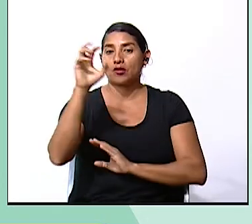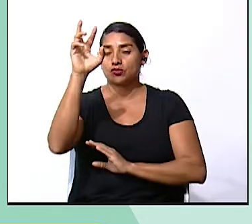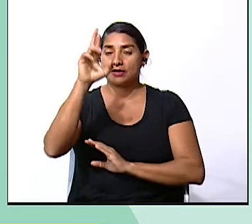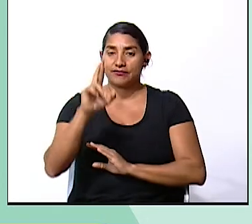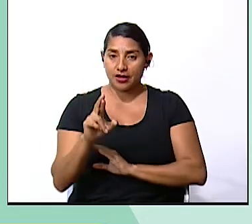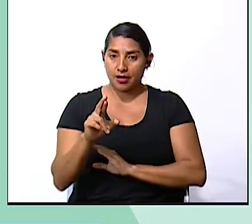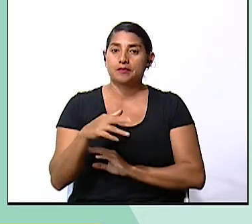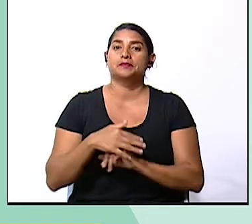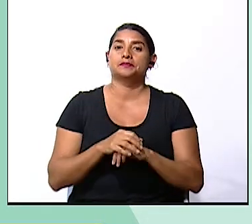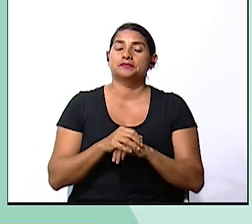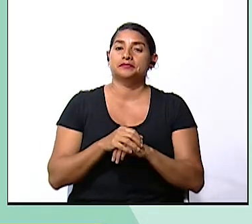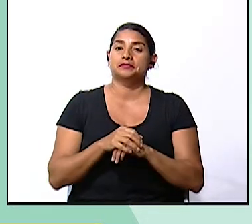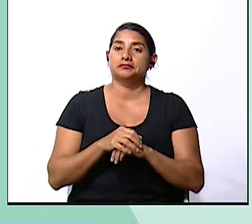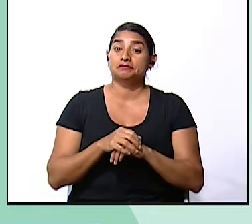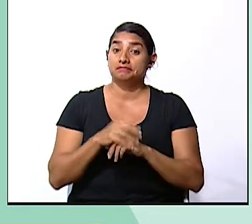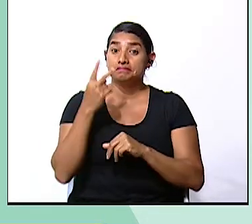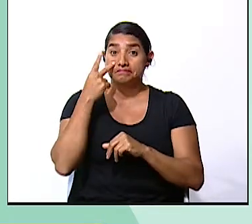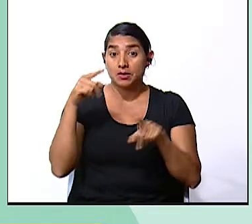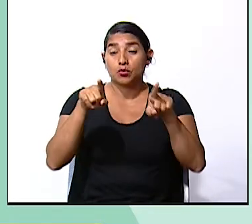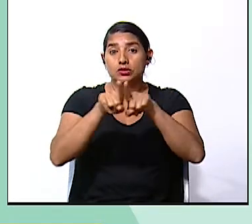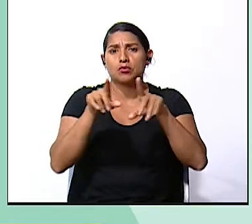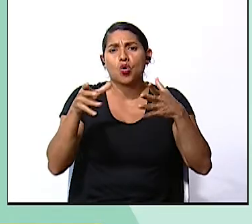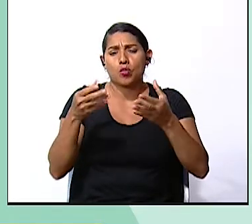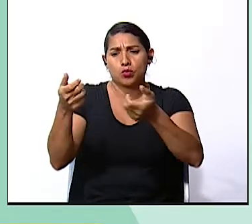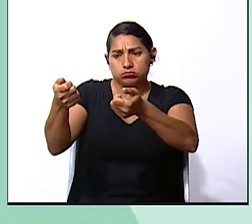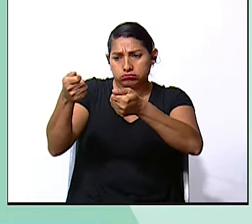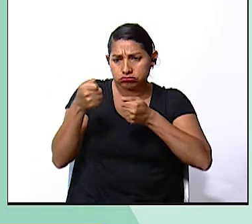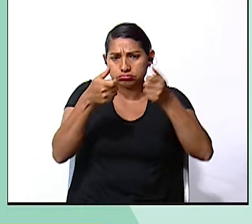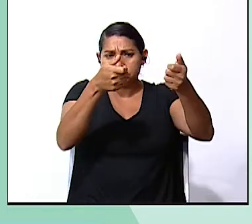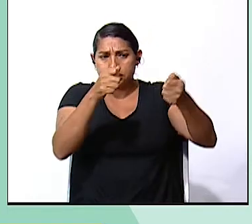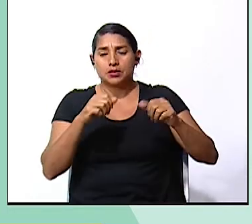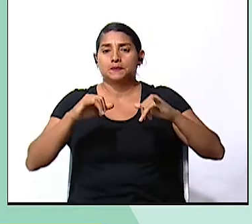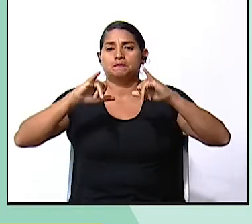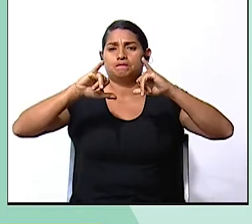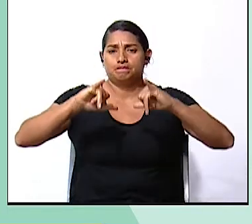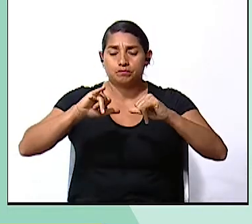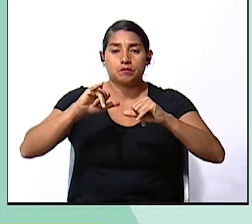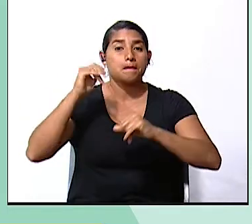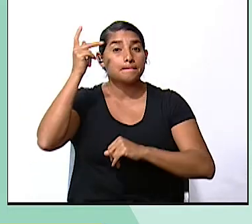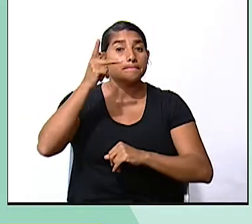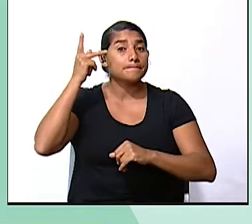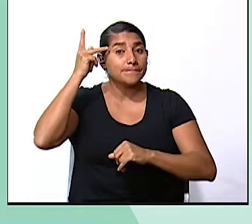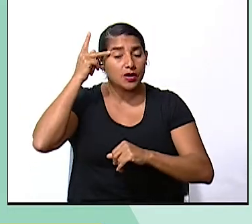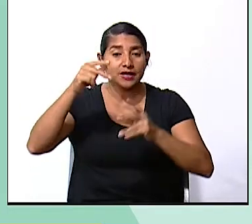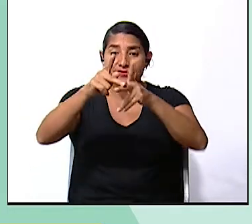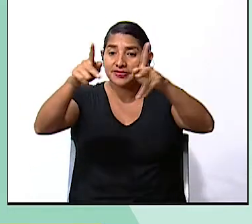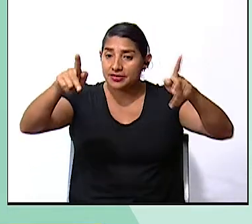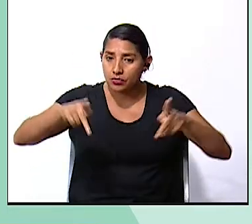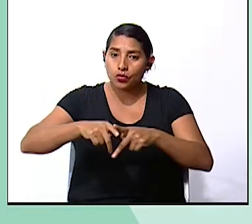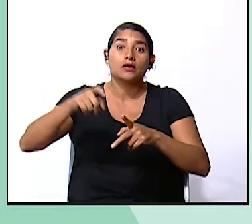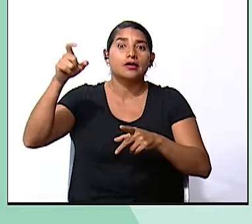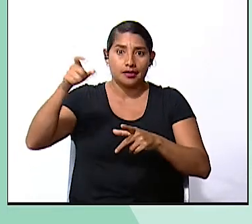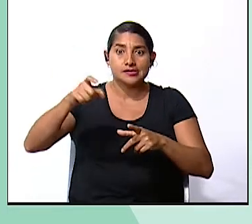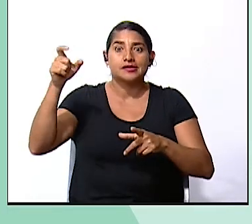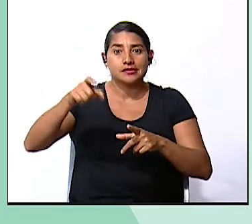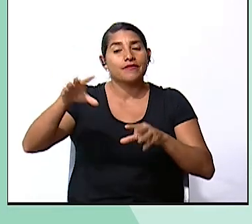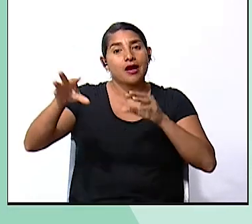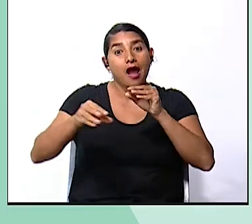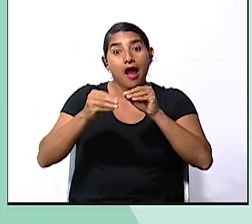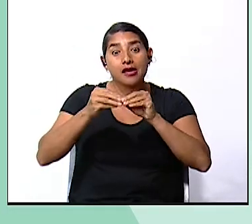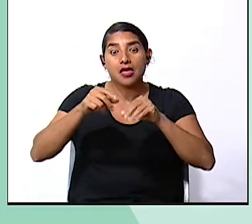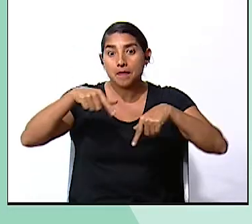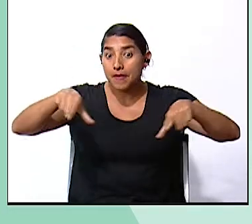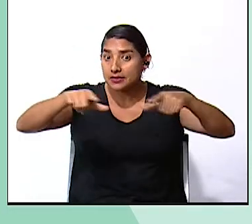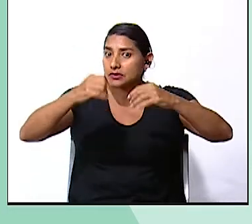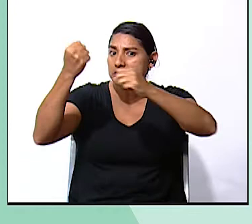de Costa Rica. Vimos cómo se le otorgó esa estabilidad política que el territorio necesitaba y que en él